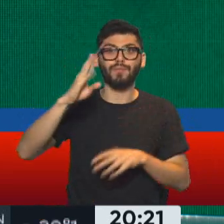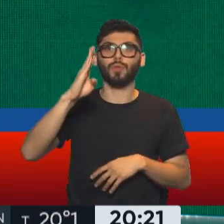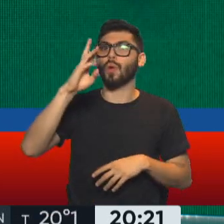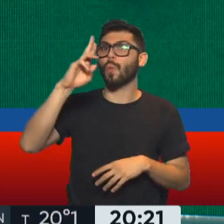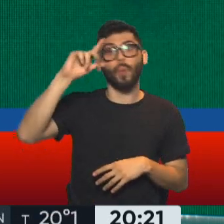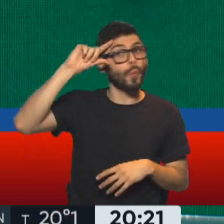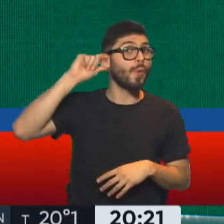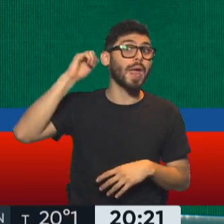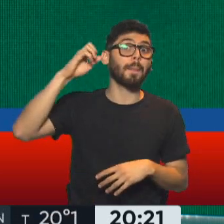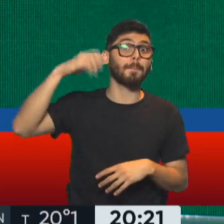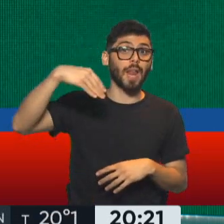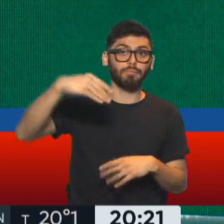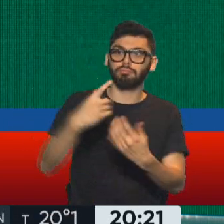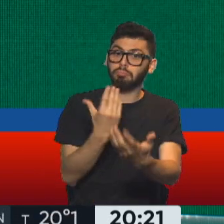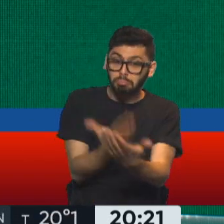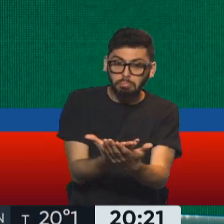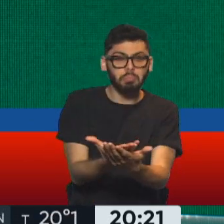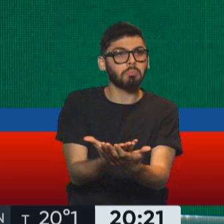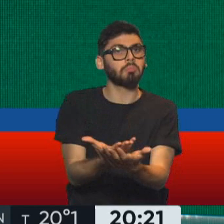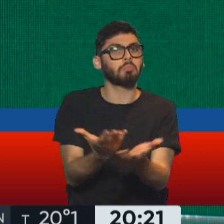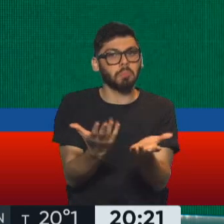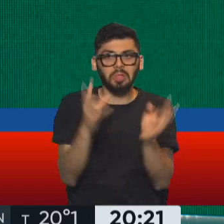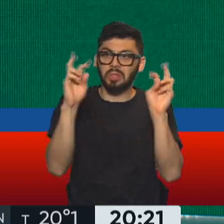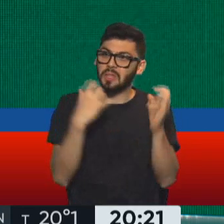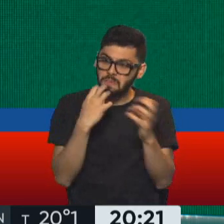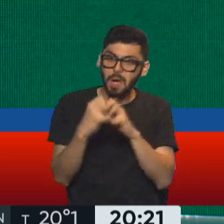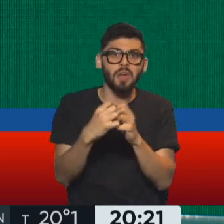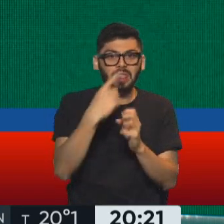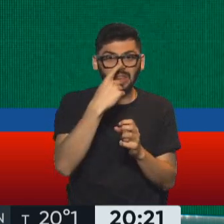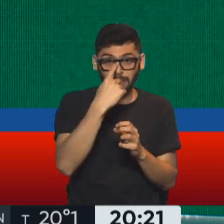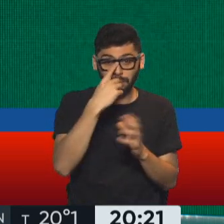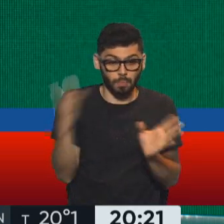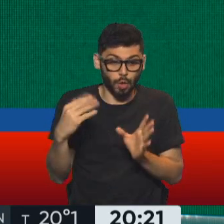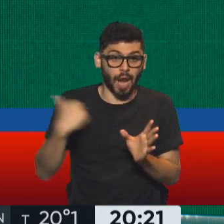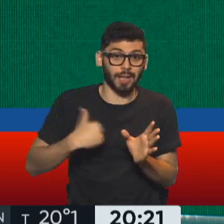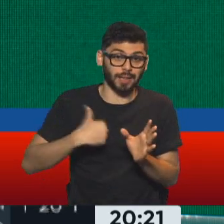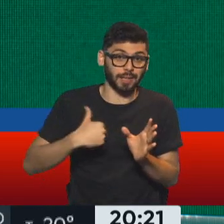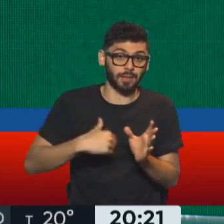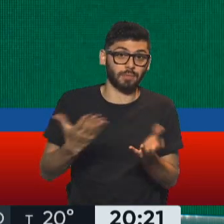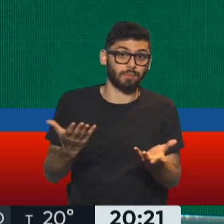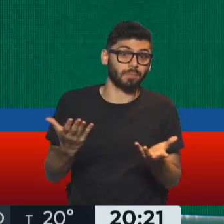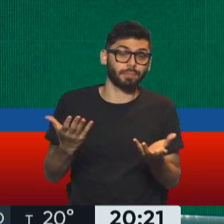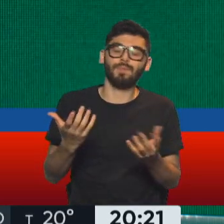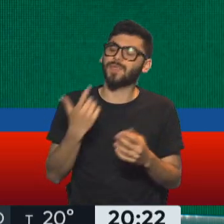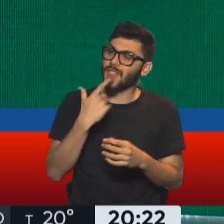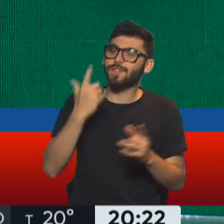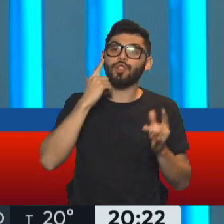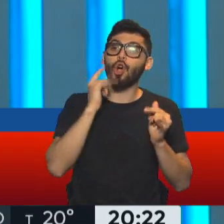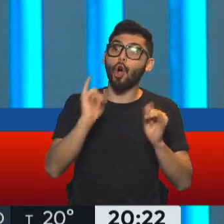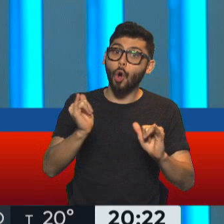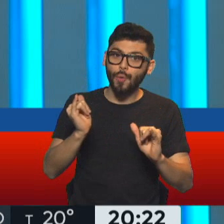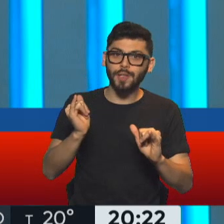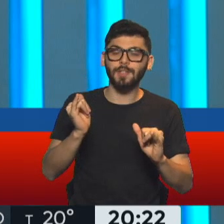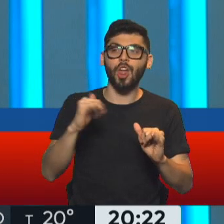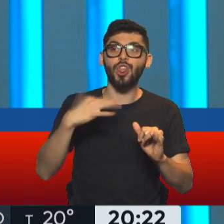que es un tema que debemos trabajar en Argentina con todo esto que está ocurriendo en el medio ambiente, el impacto de la actividad humana en el medio ambiente. Tienen que ser vanguardia de